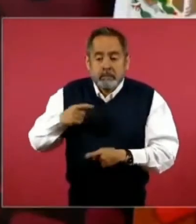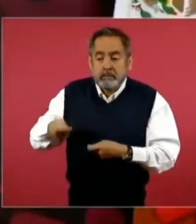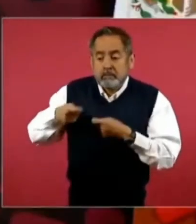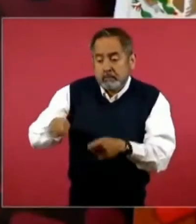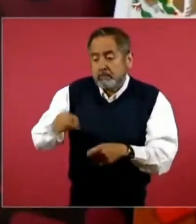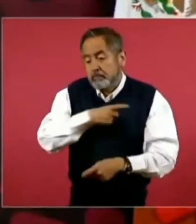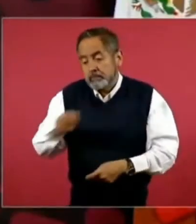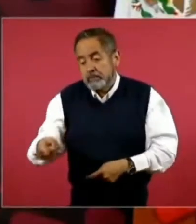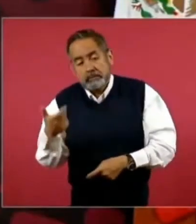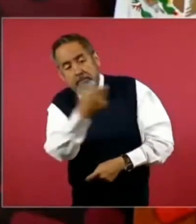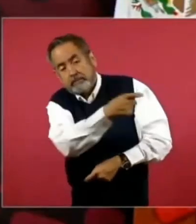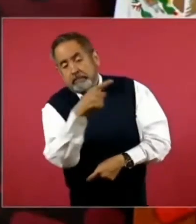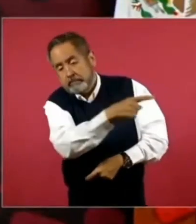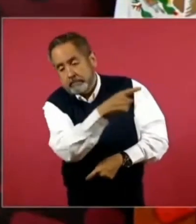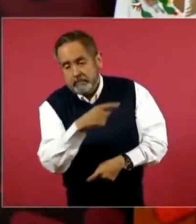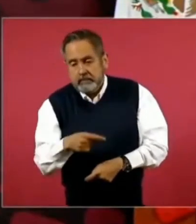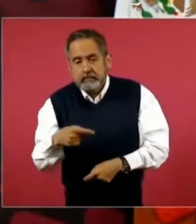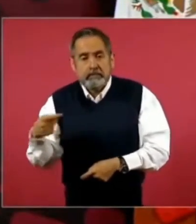hijos.